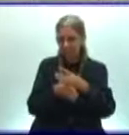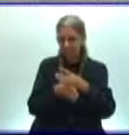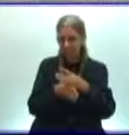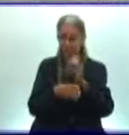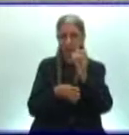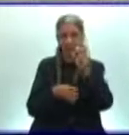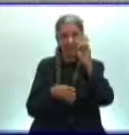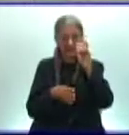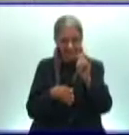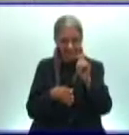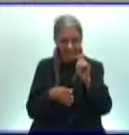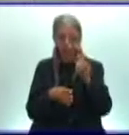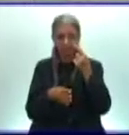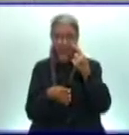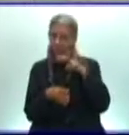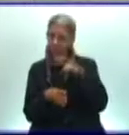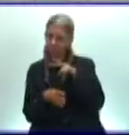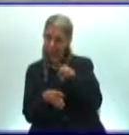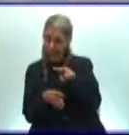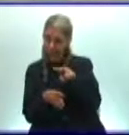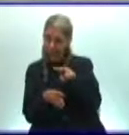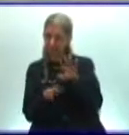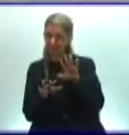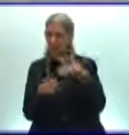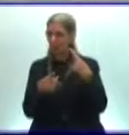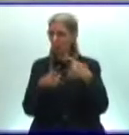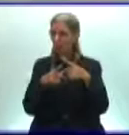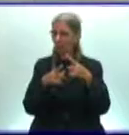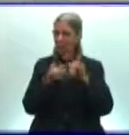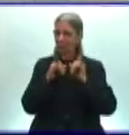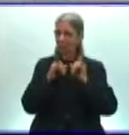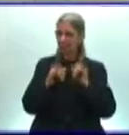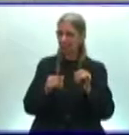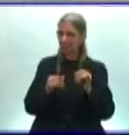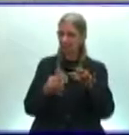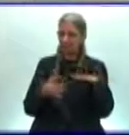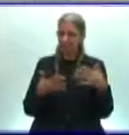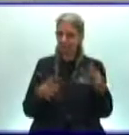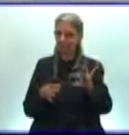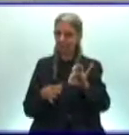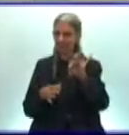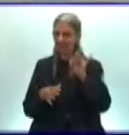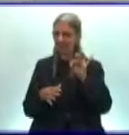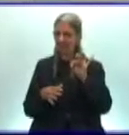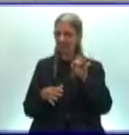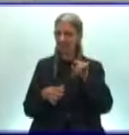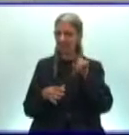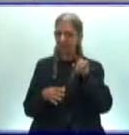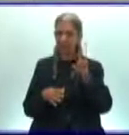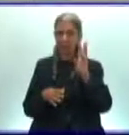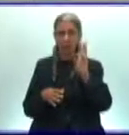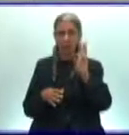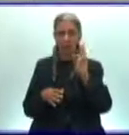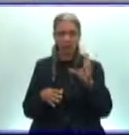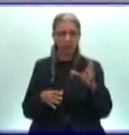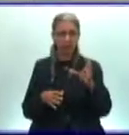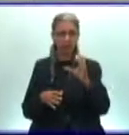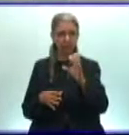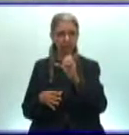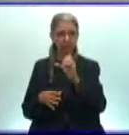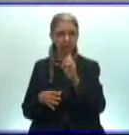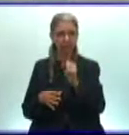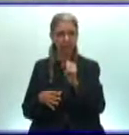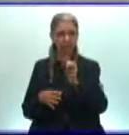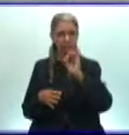del oxígeno para que ustedes puedan ver qué otras informaciones podemos extraer. Recuerden que el número entero que está en el